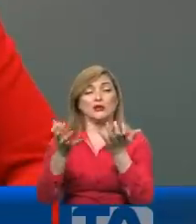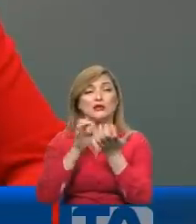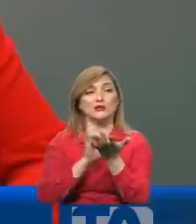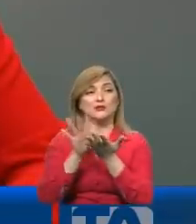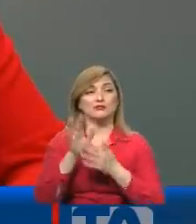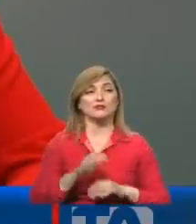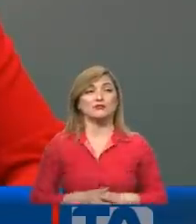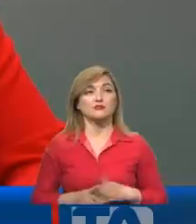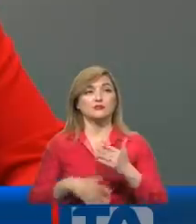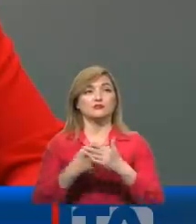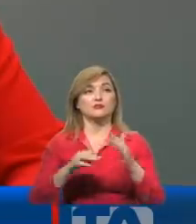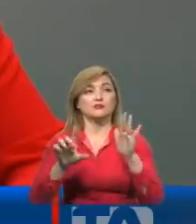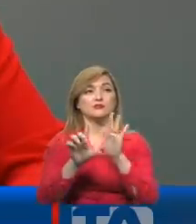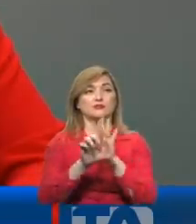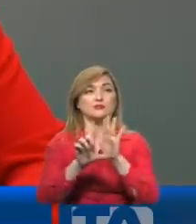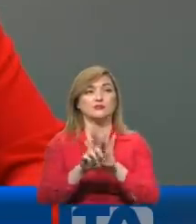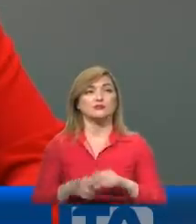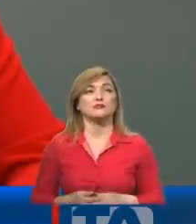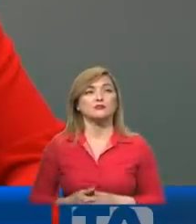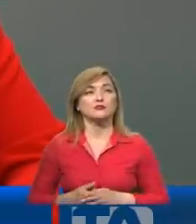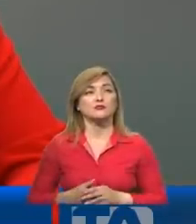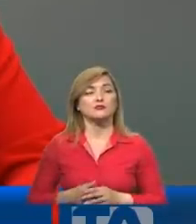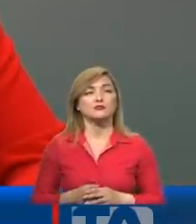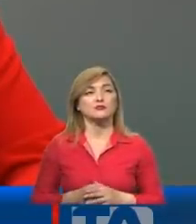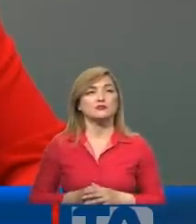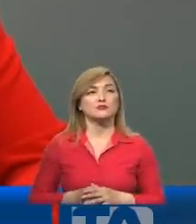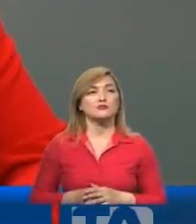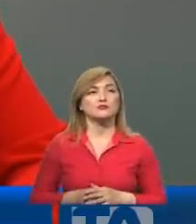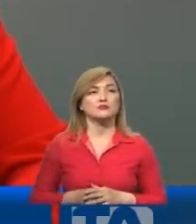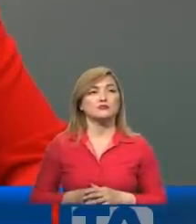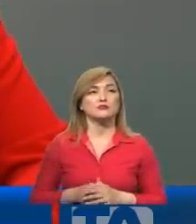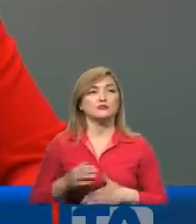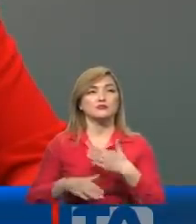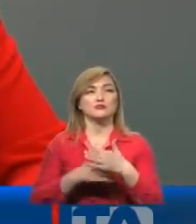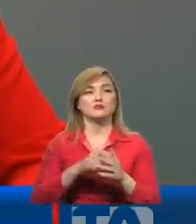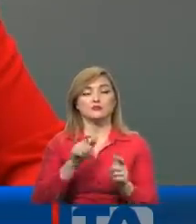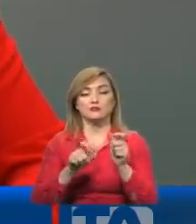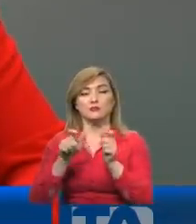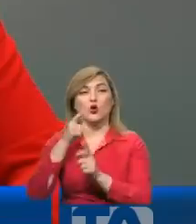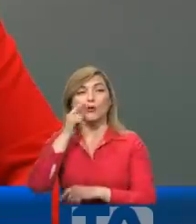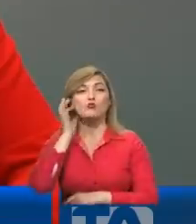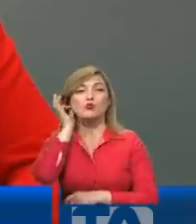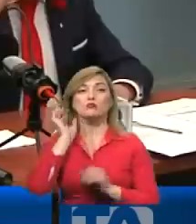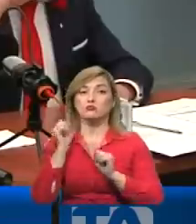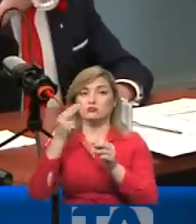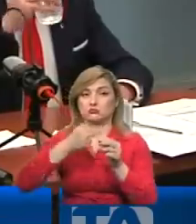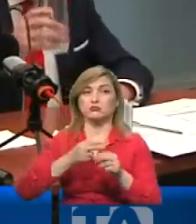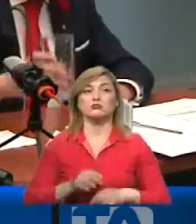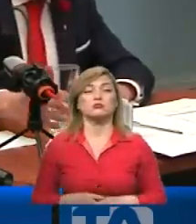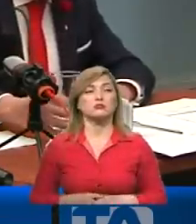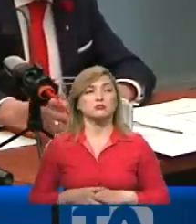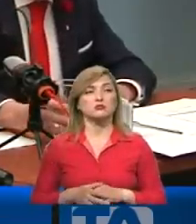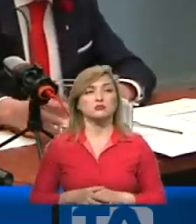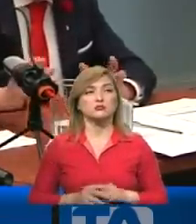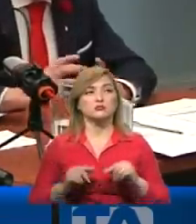ser legalmente constituido y todos los ciudadanos y ciudadanas pueden ser parte. Según